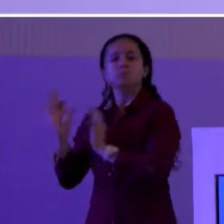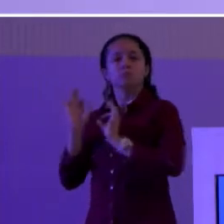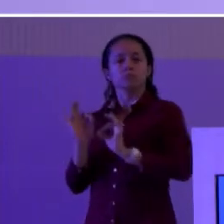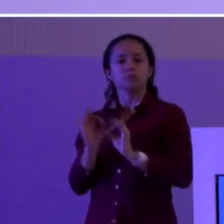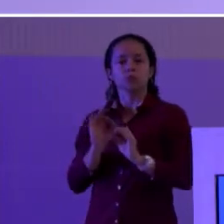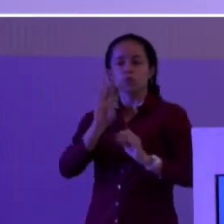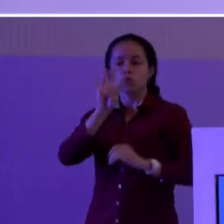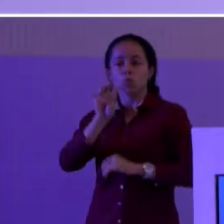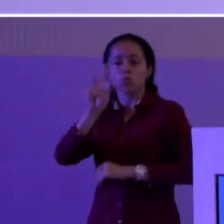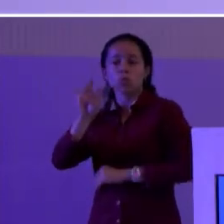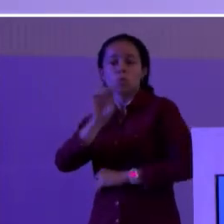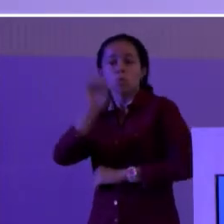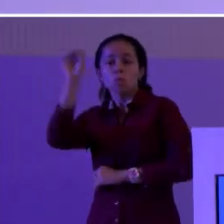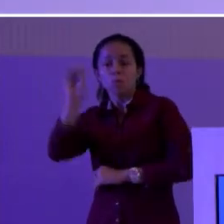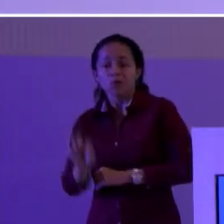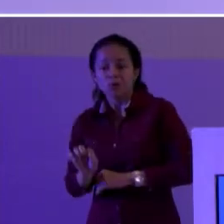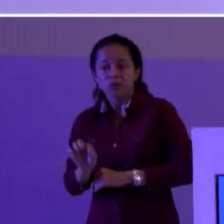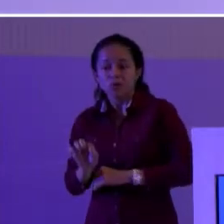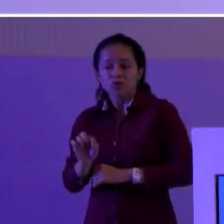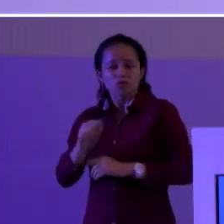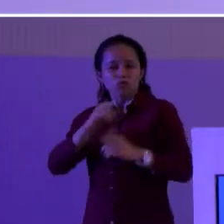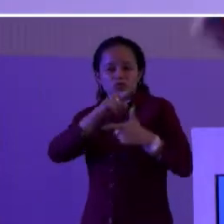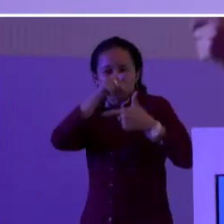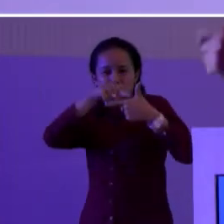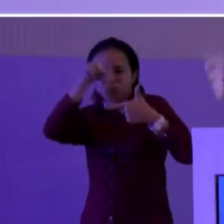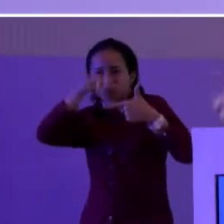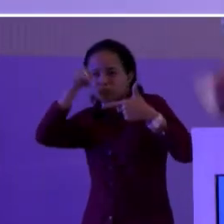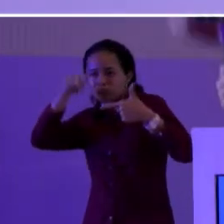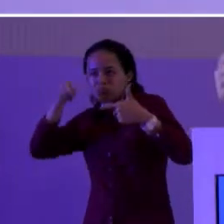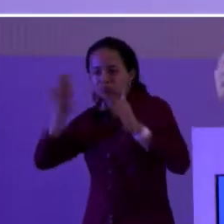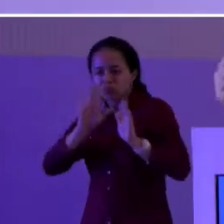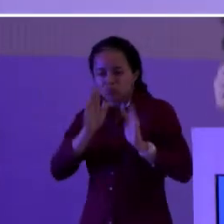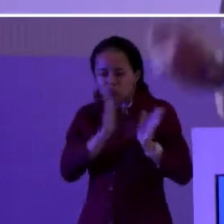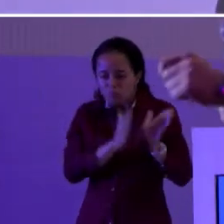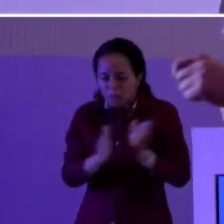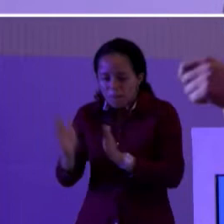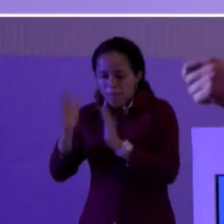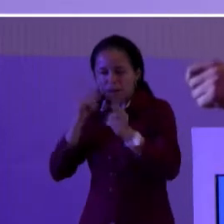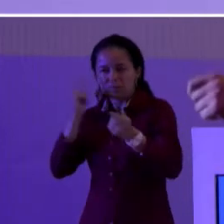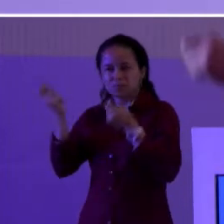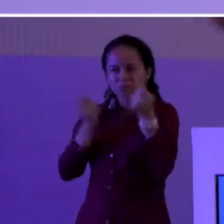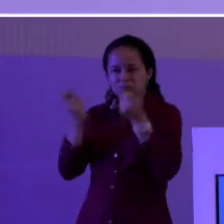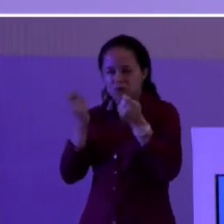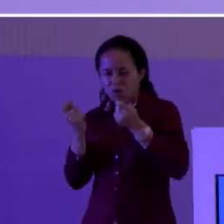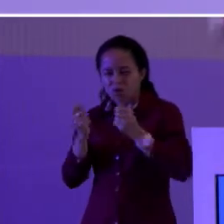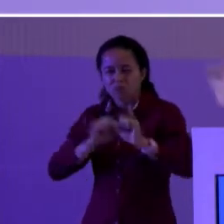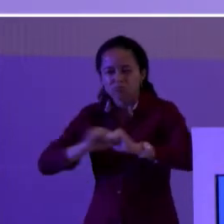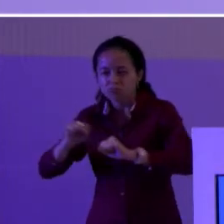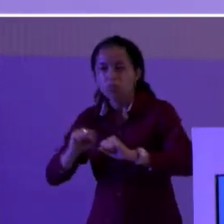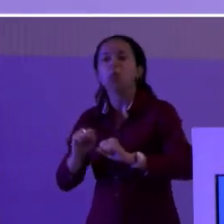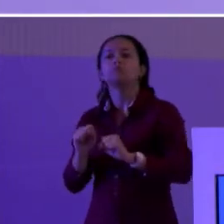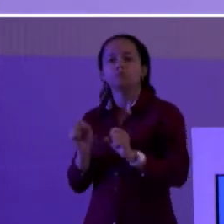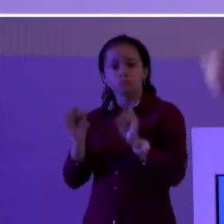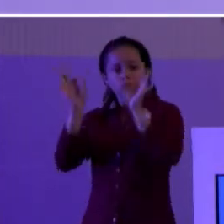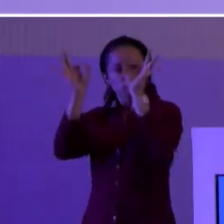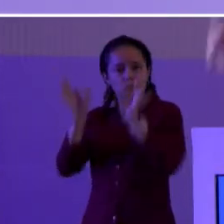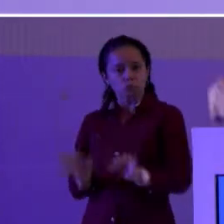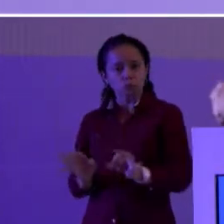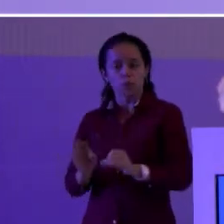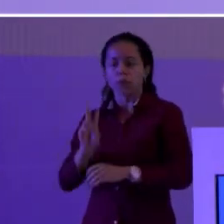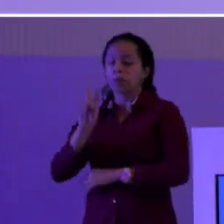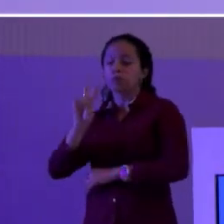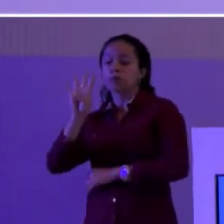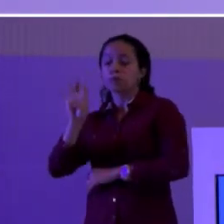El 99% de los indicadores de nuestro plan estratégico, de nuestro plan de acción, fueron cumplidos.